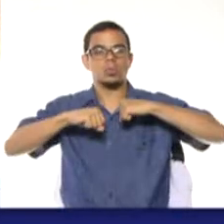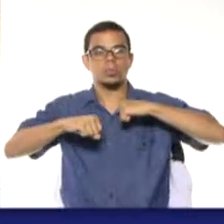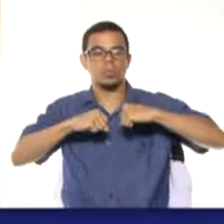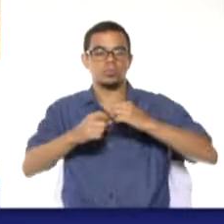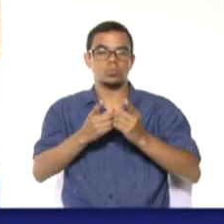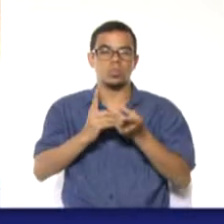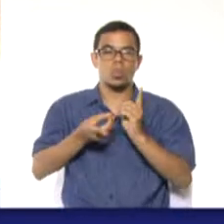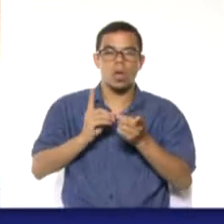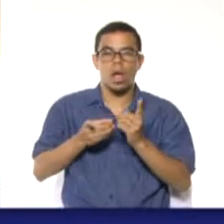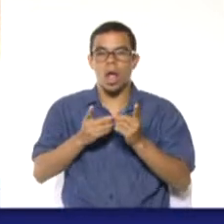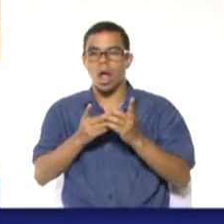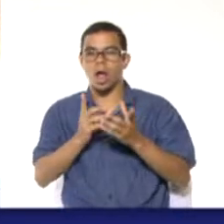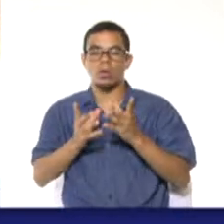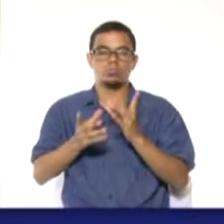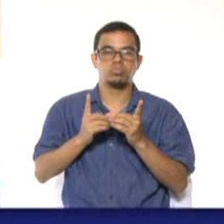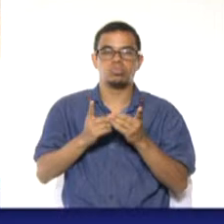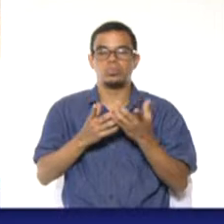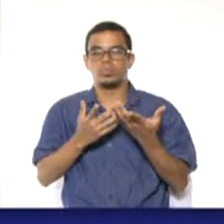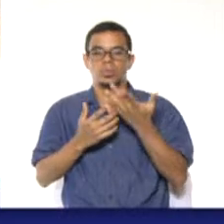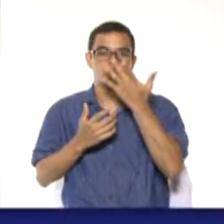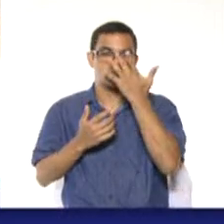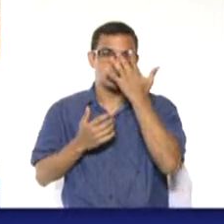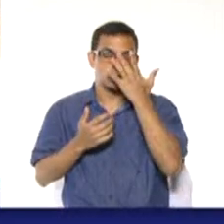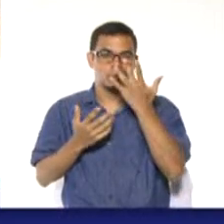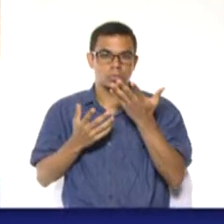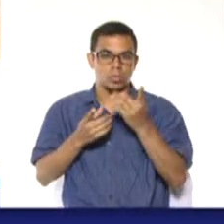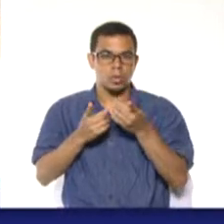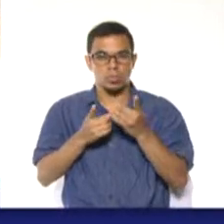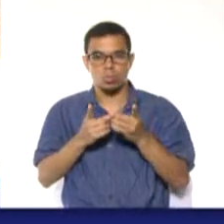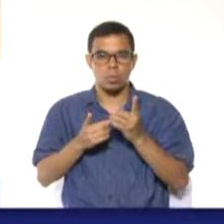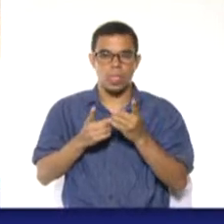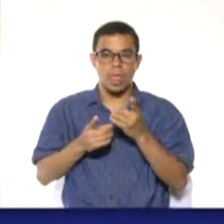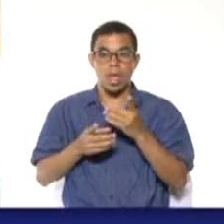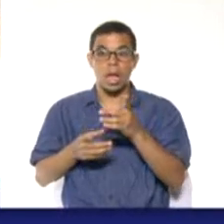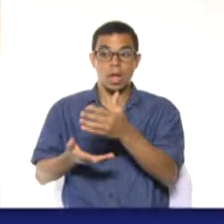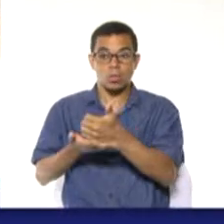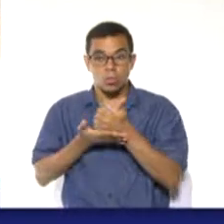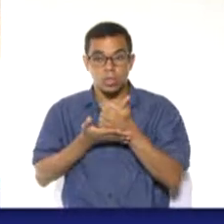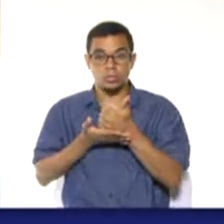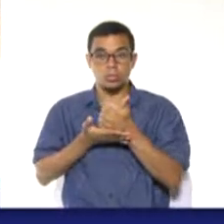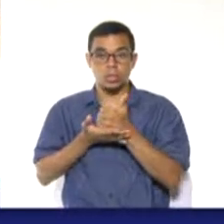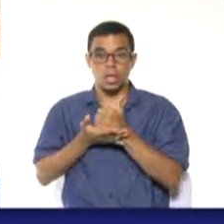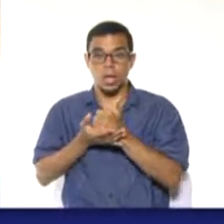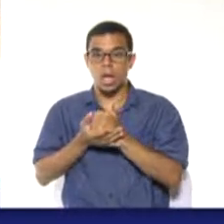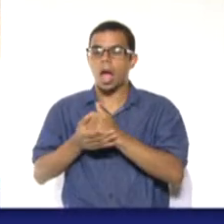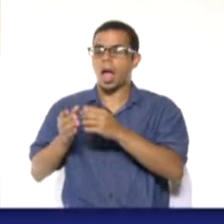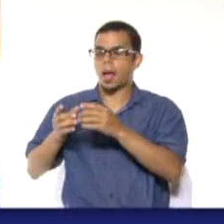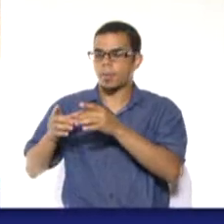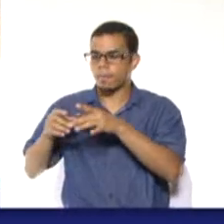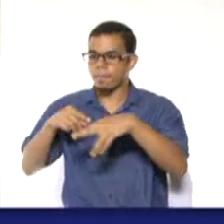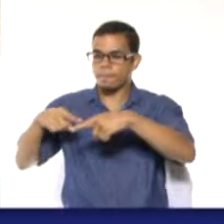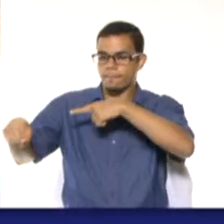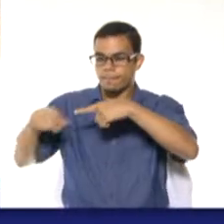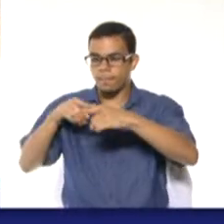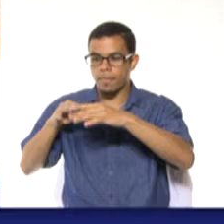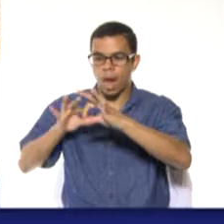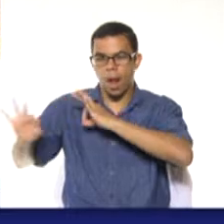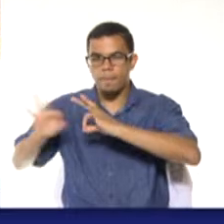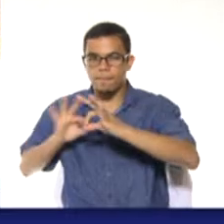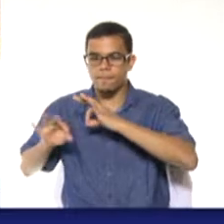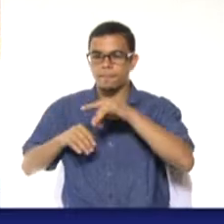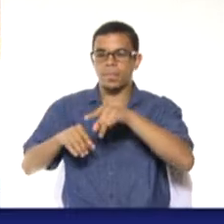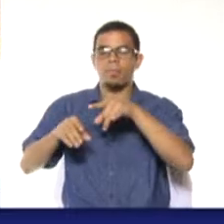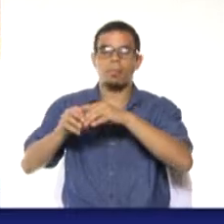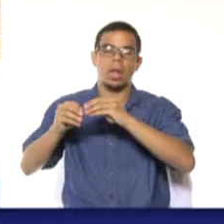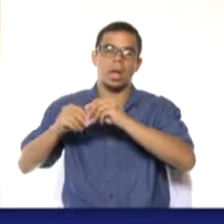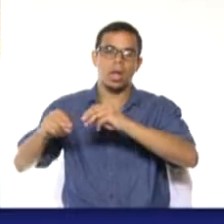de algunas herramientas o el uso de algunas herramientas para la preparación de la tierra. Muy bien, como pueden